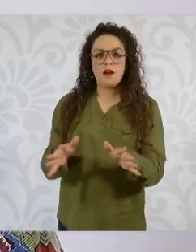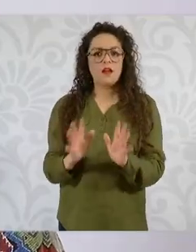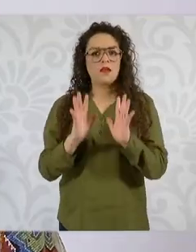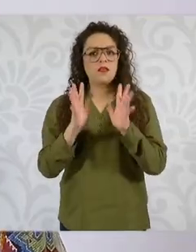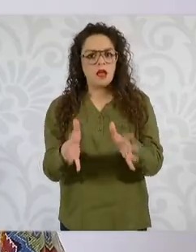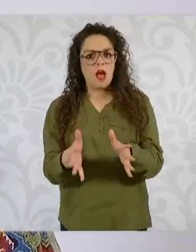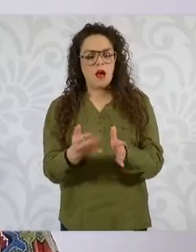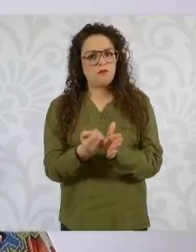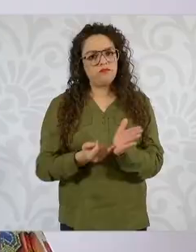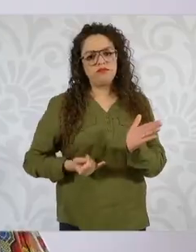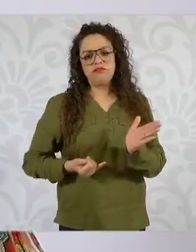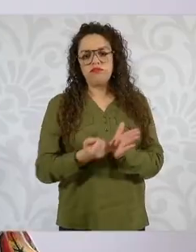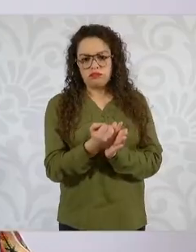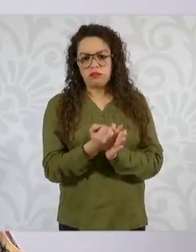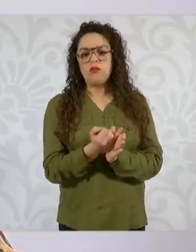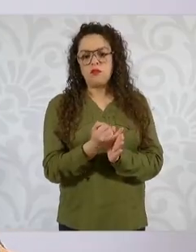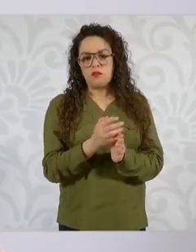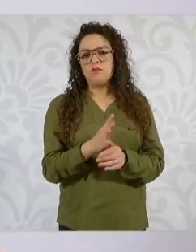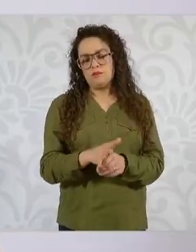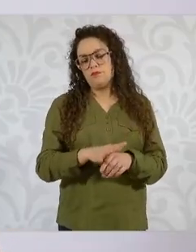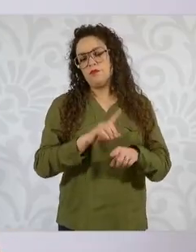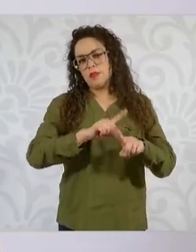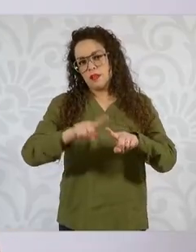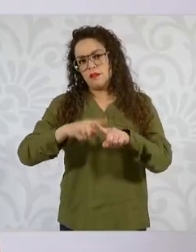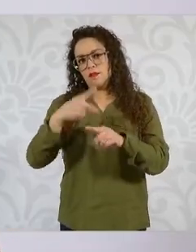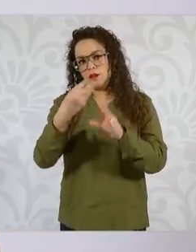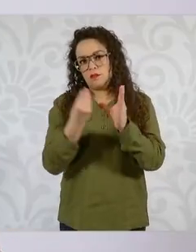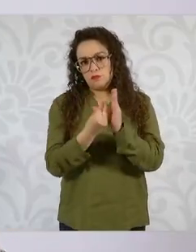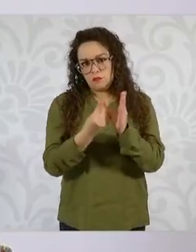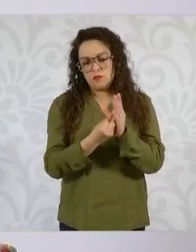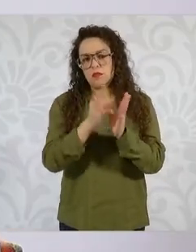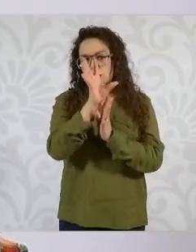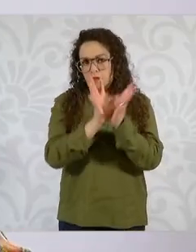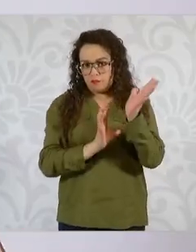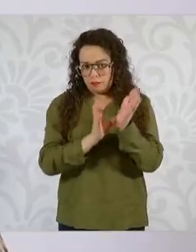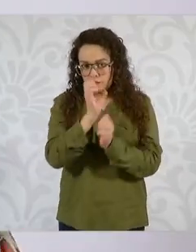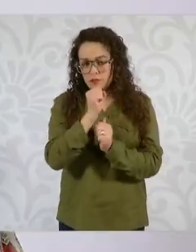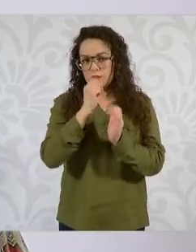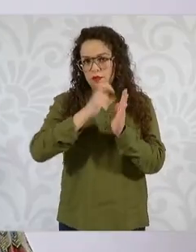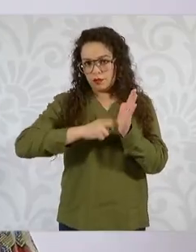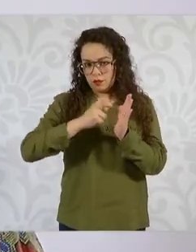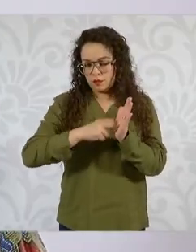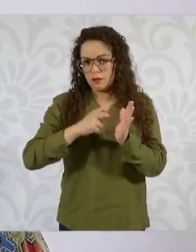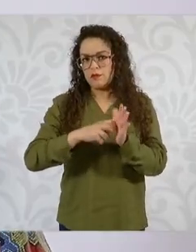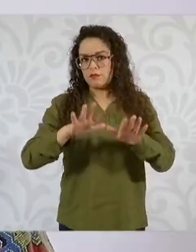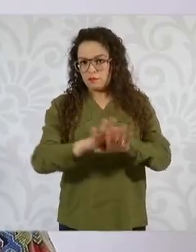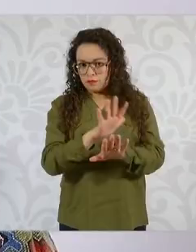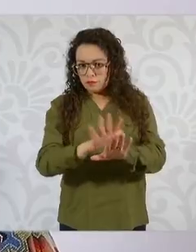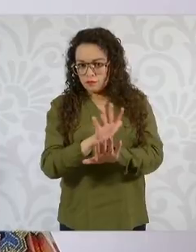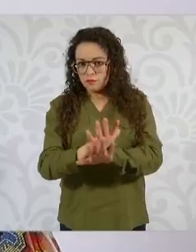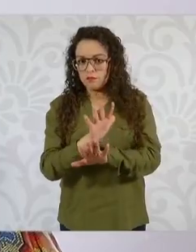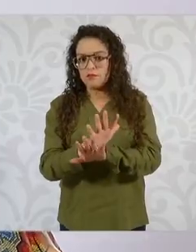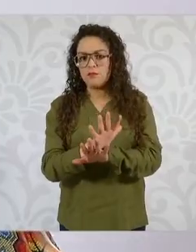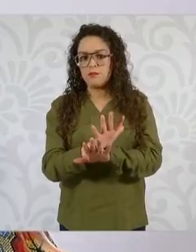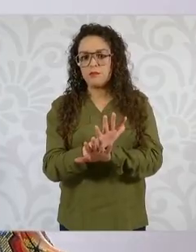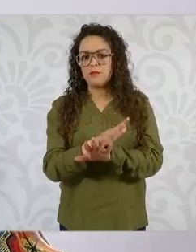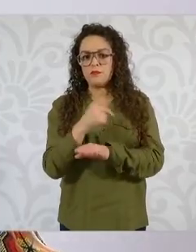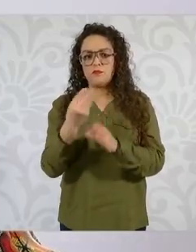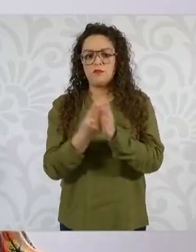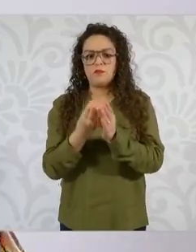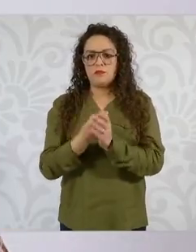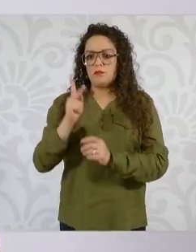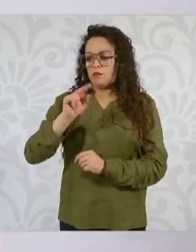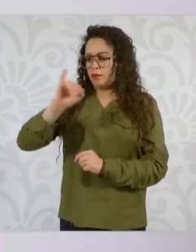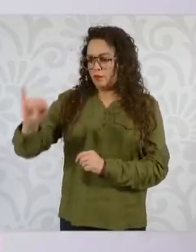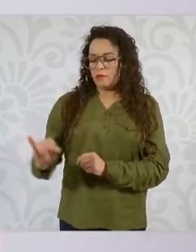decreto por el que se reforman diversas disposiciones constitucionales en materia del Poder